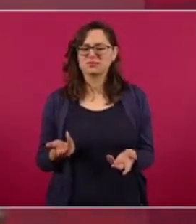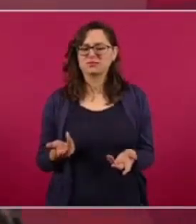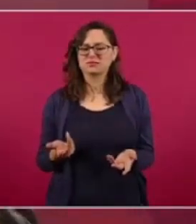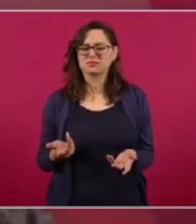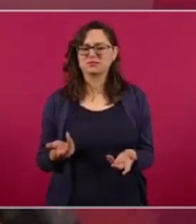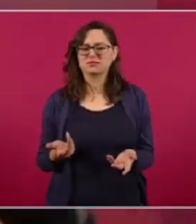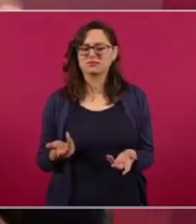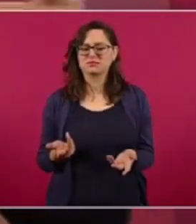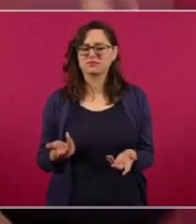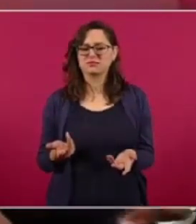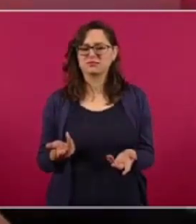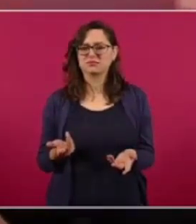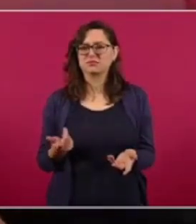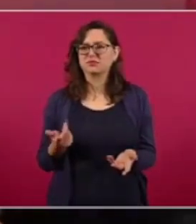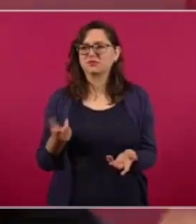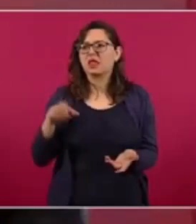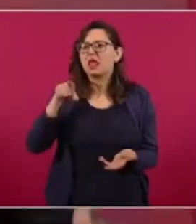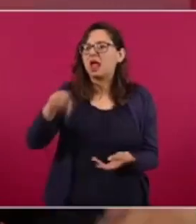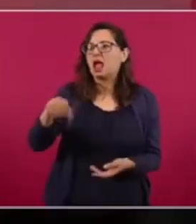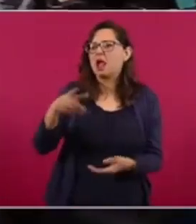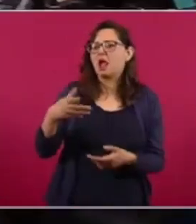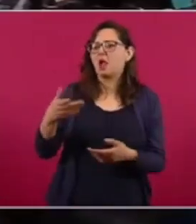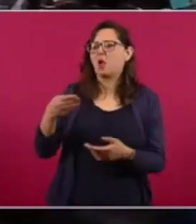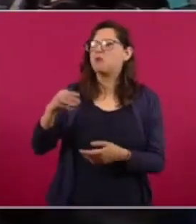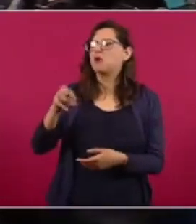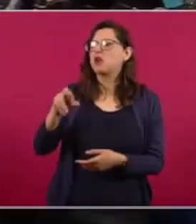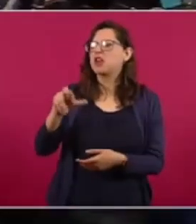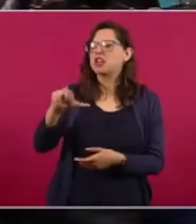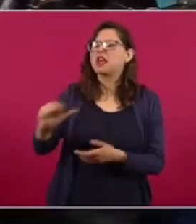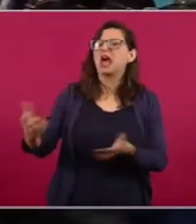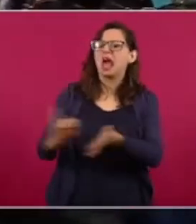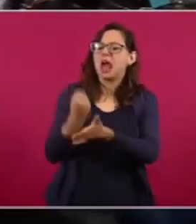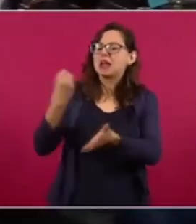de los más pobres, de los más ignorantes.